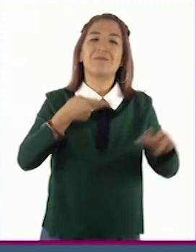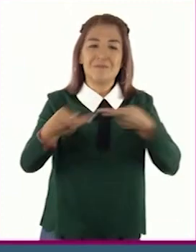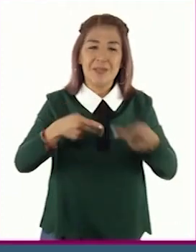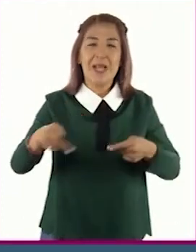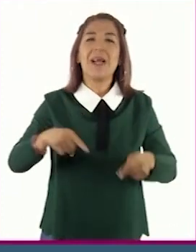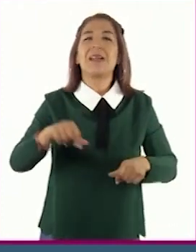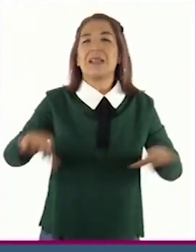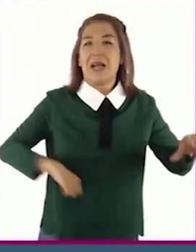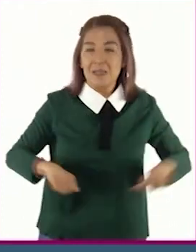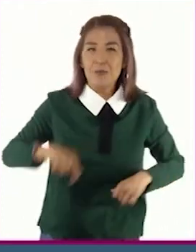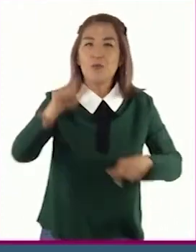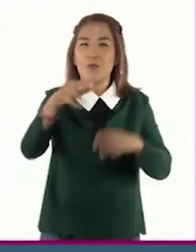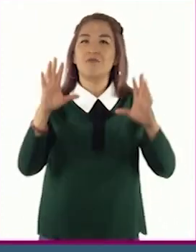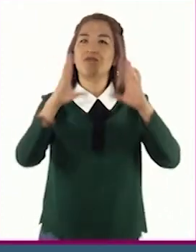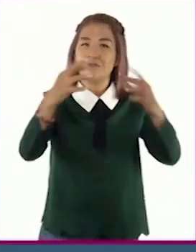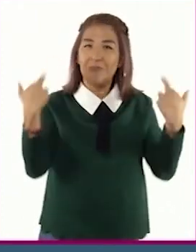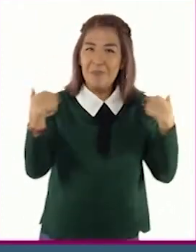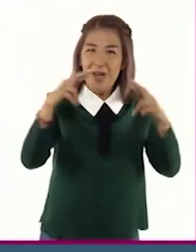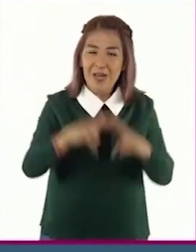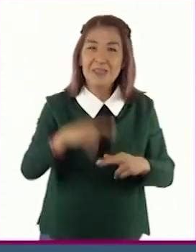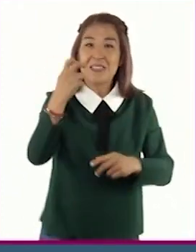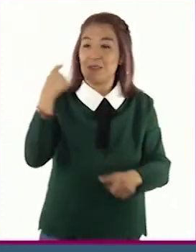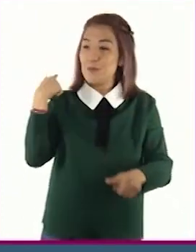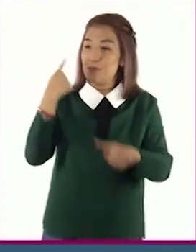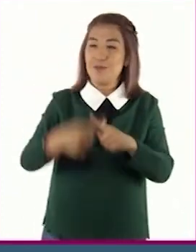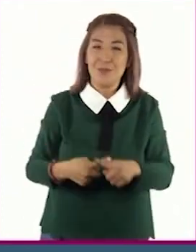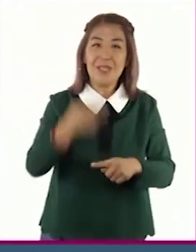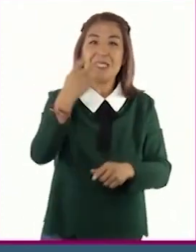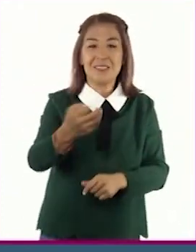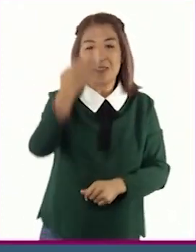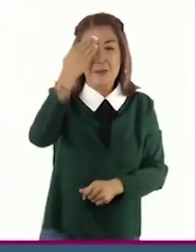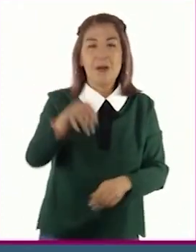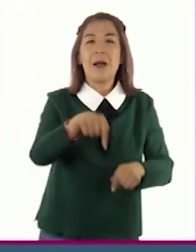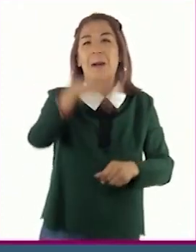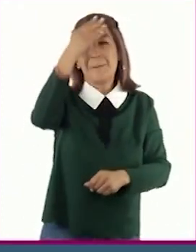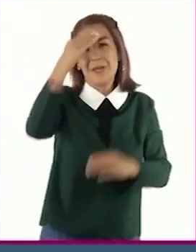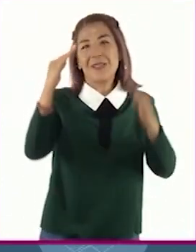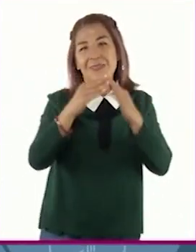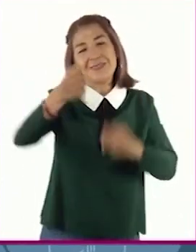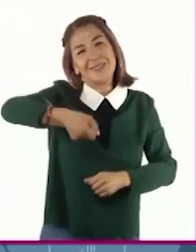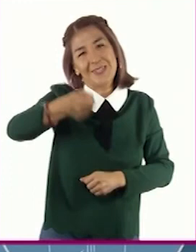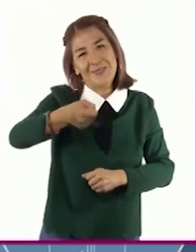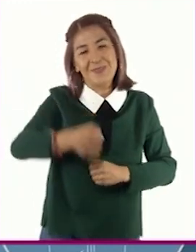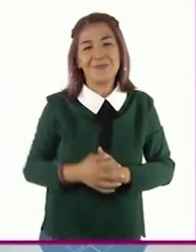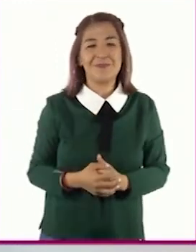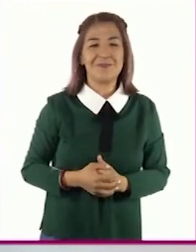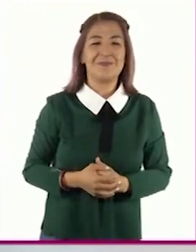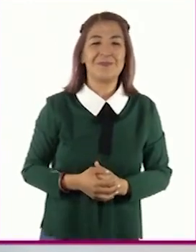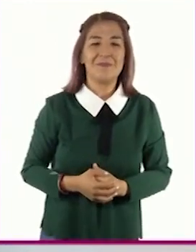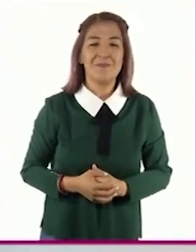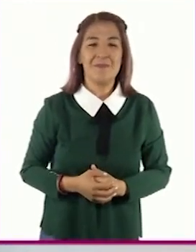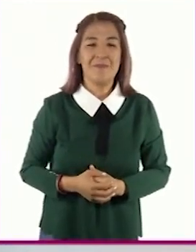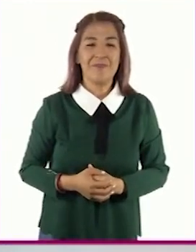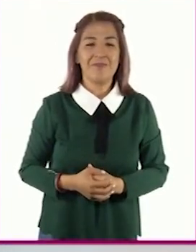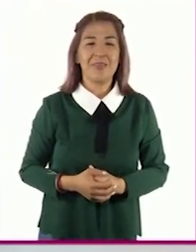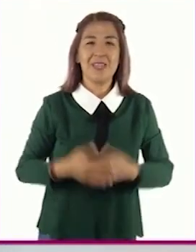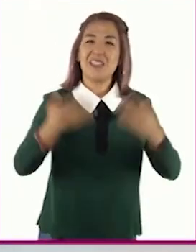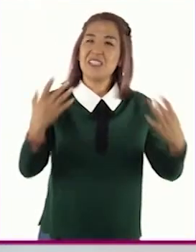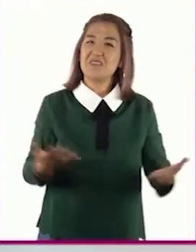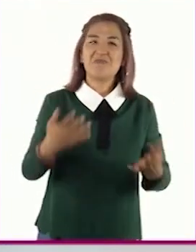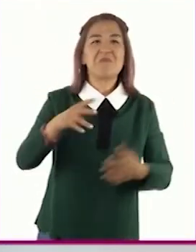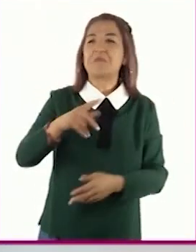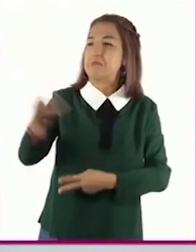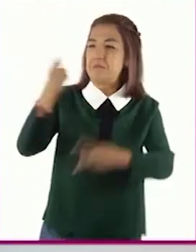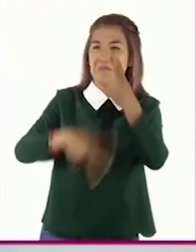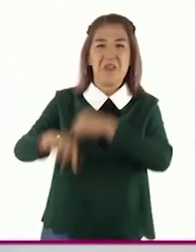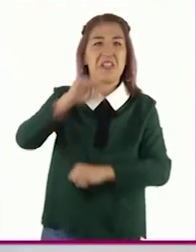como docentes y en particular durante este tiempo de la estrategia de Aprende en Casa. Saludos. No llegaron los